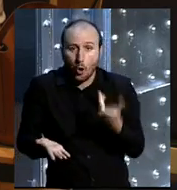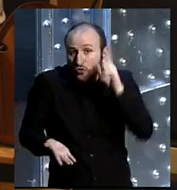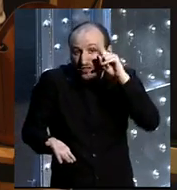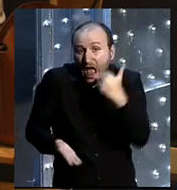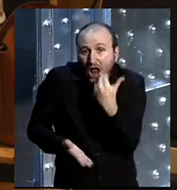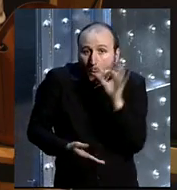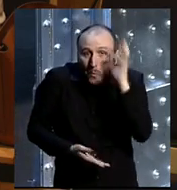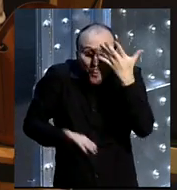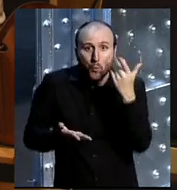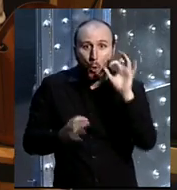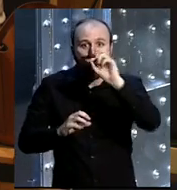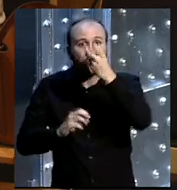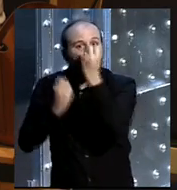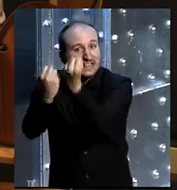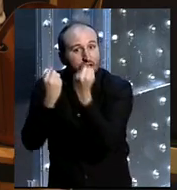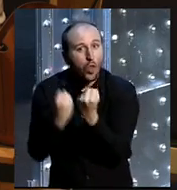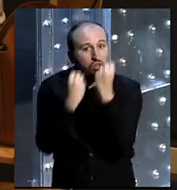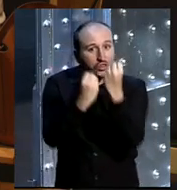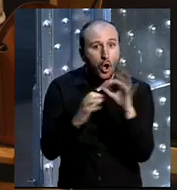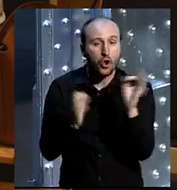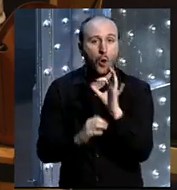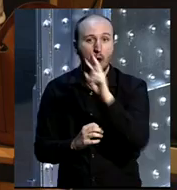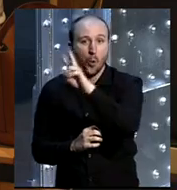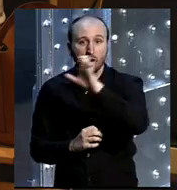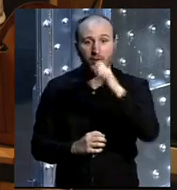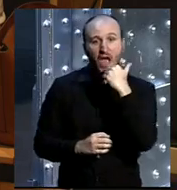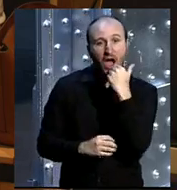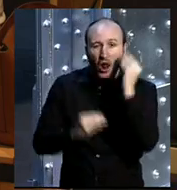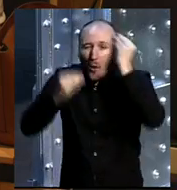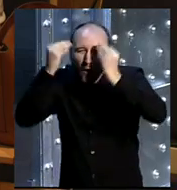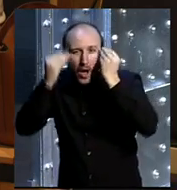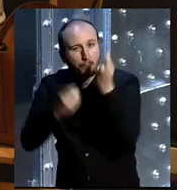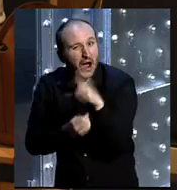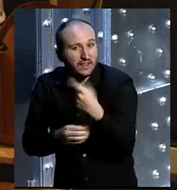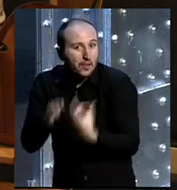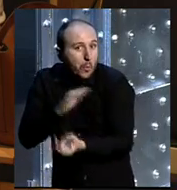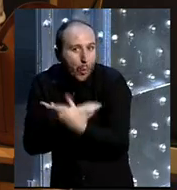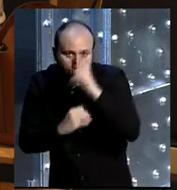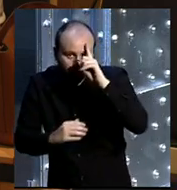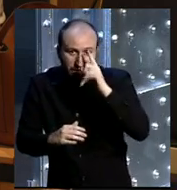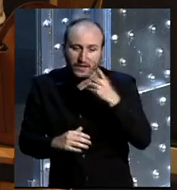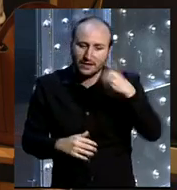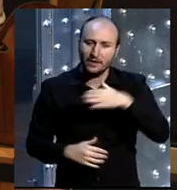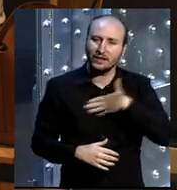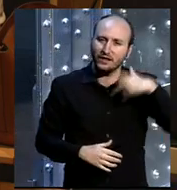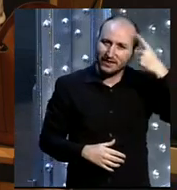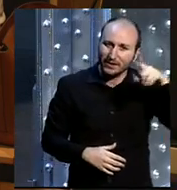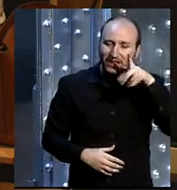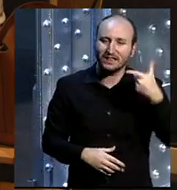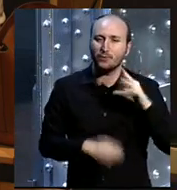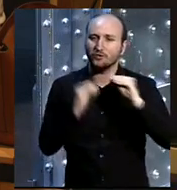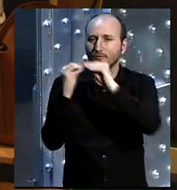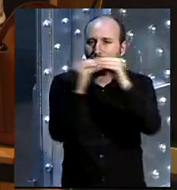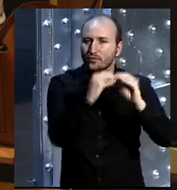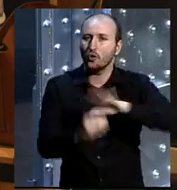otra institución, no sé si desde Unión Europea se está planteando algo parecido, y quería saber si se está trabajando ya en esa armonización global, aunque